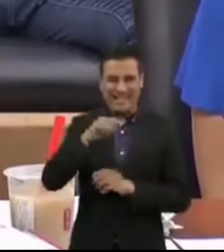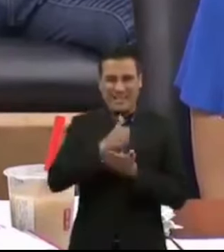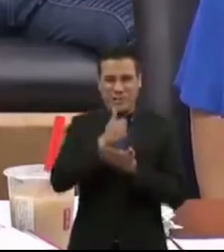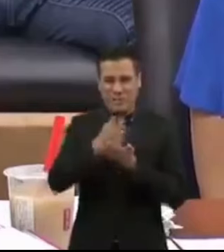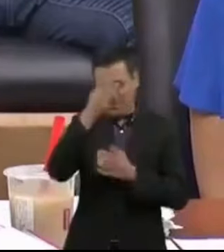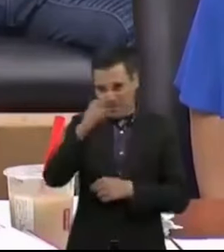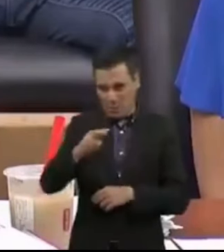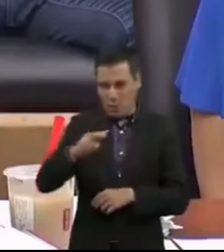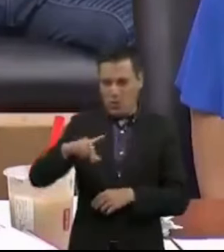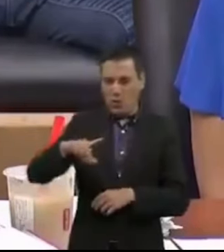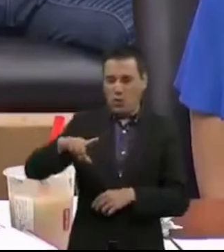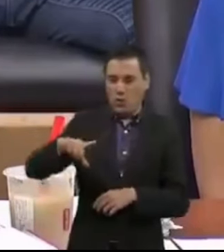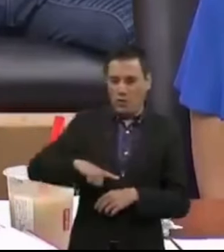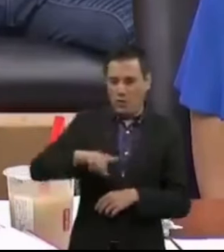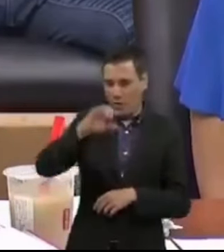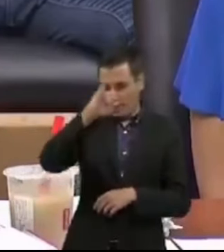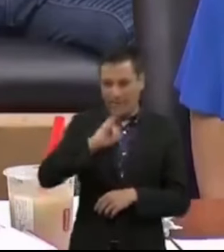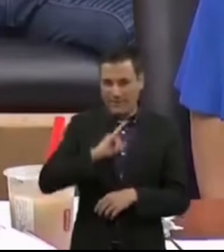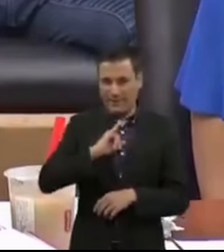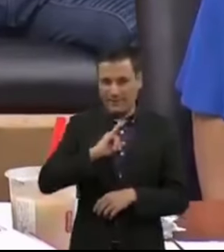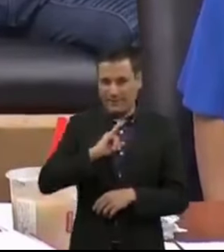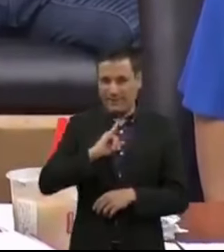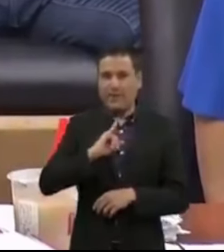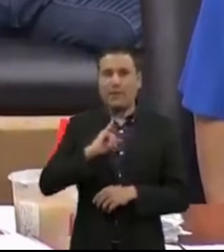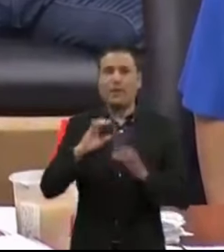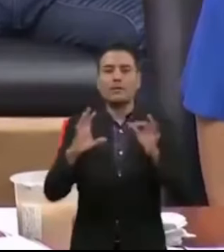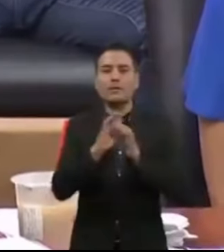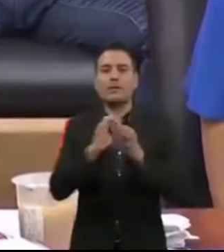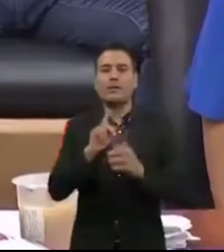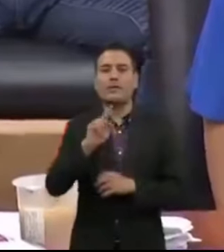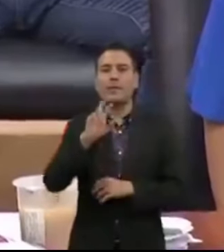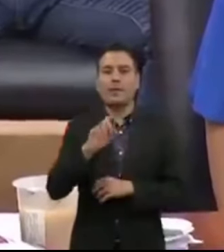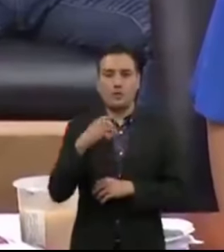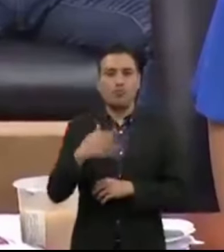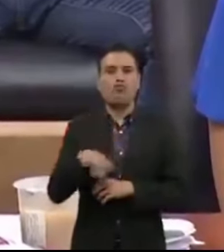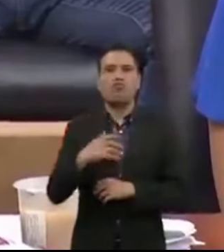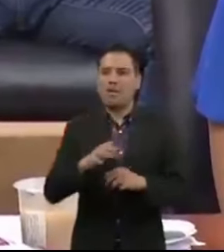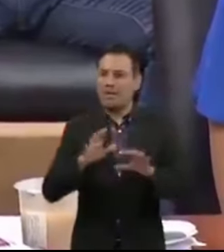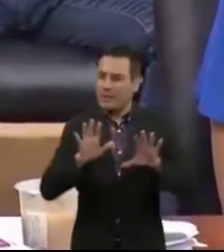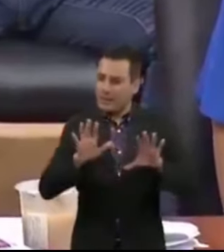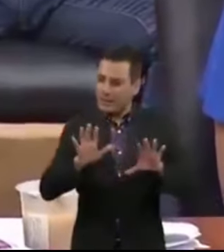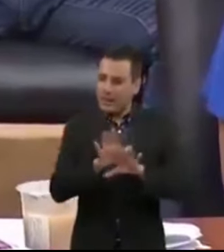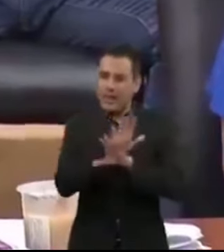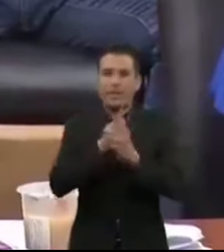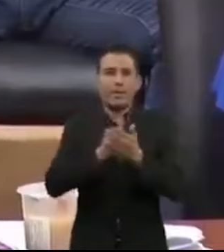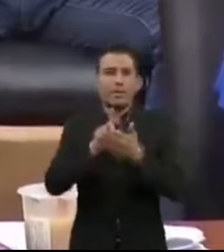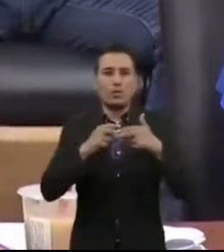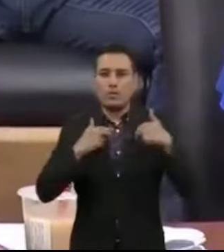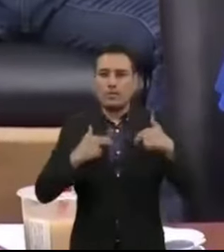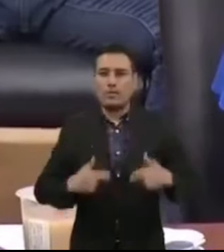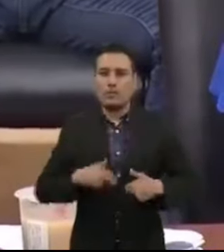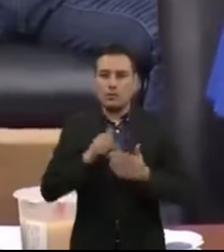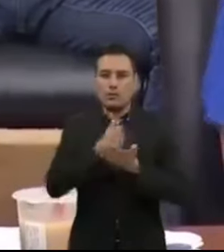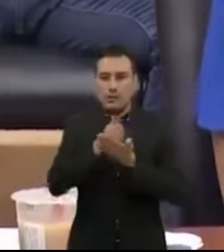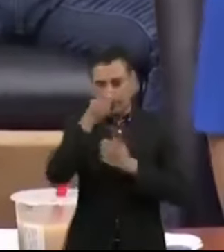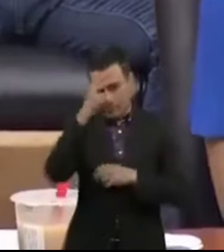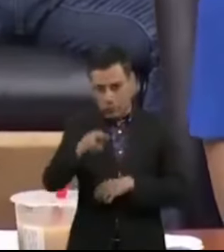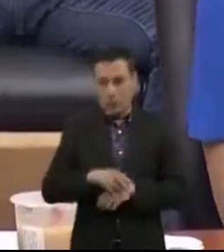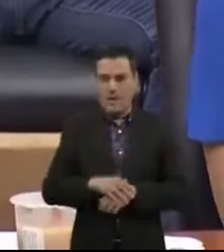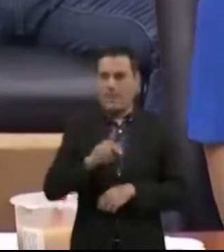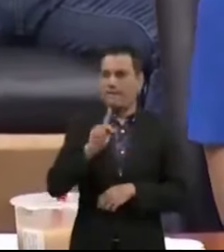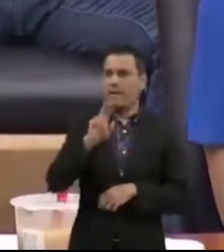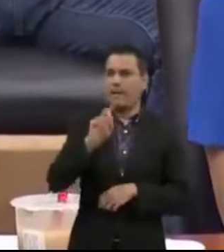PRD marcó un cambio significativo en las políticas sociales y de derechos humanos en la Ciudad de México. El PRD surgió como